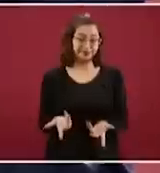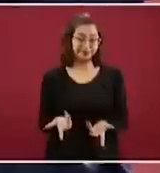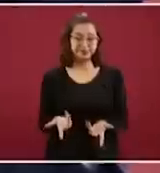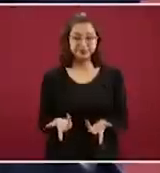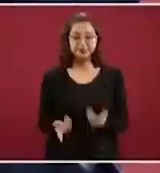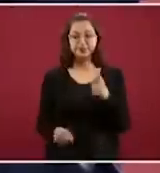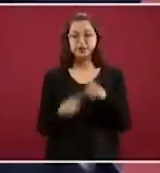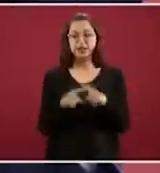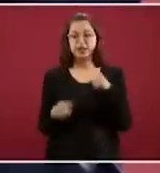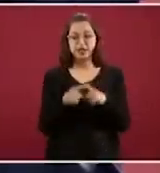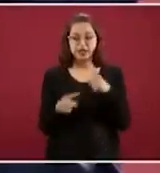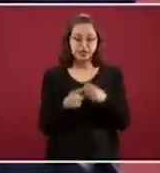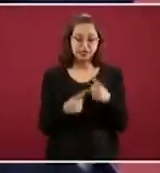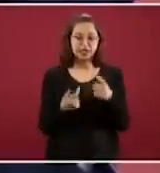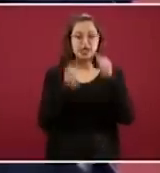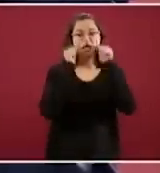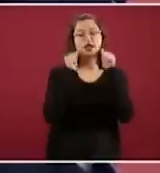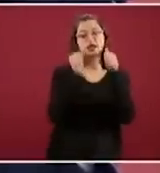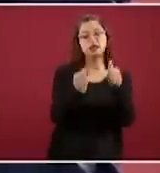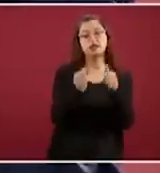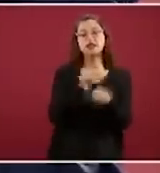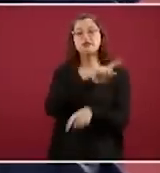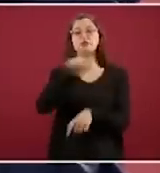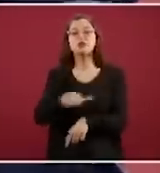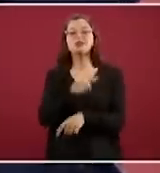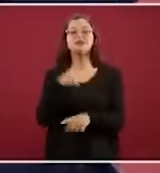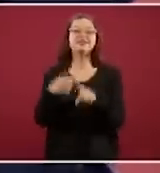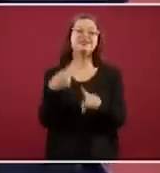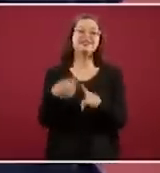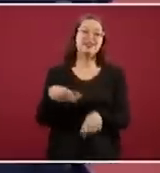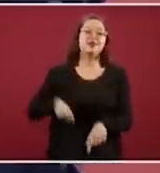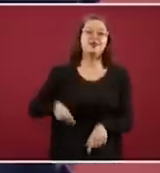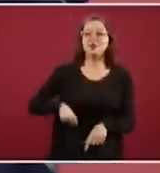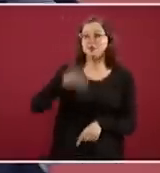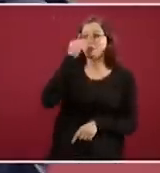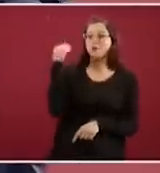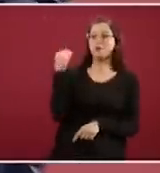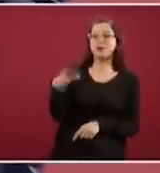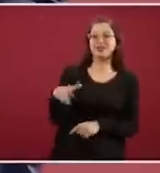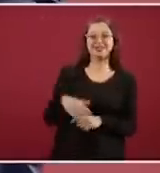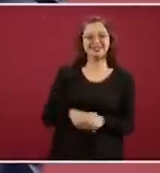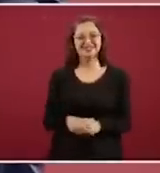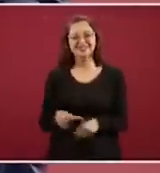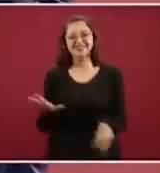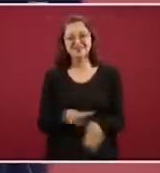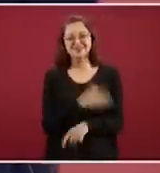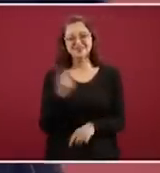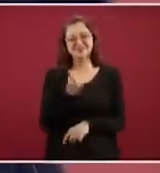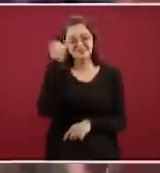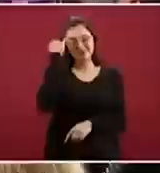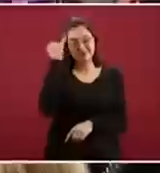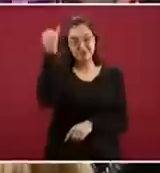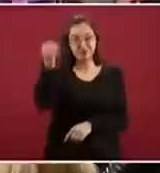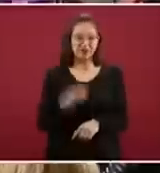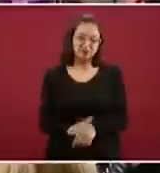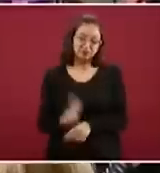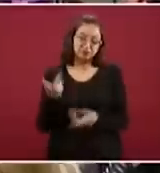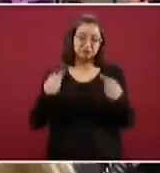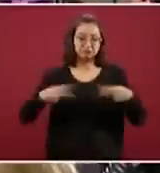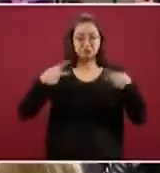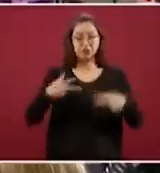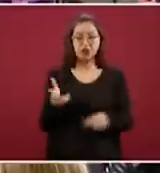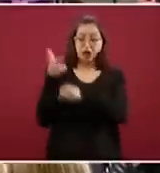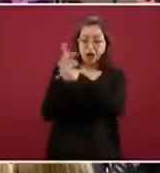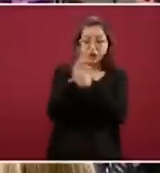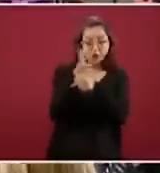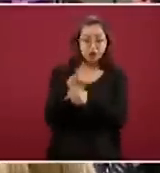¿quién aplica y quién resulta responsable? ¿No? Porque imagínense un camarógrafo que le dicen, vas